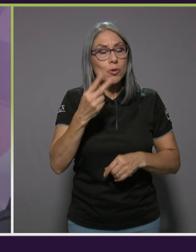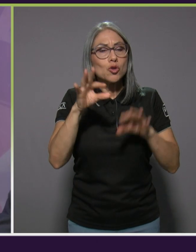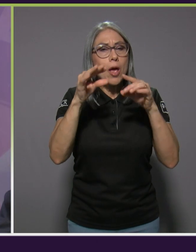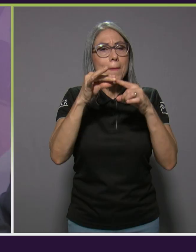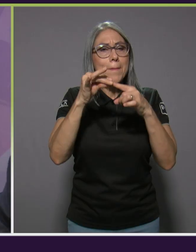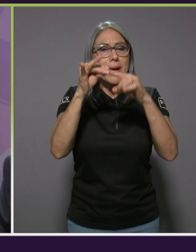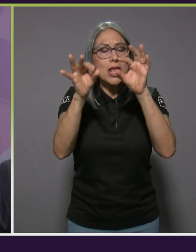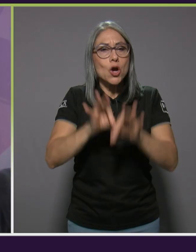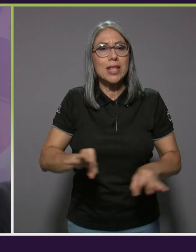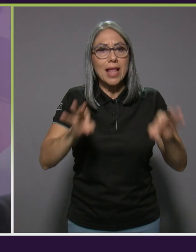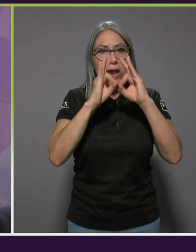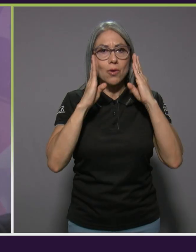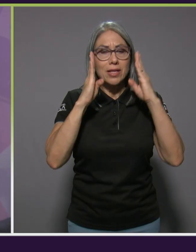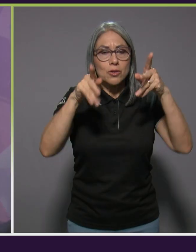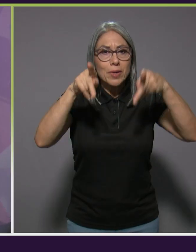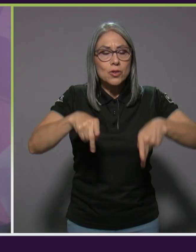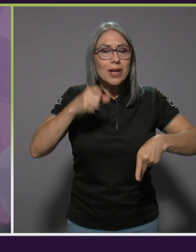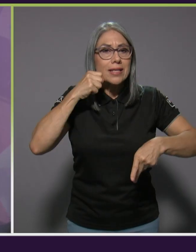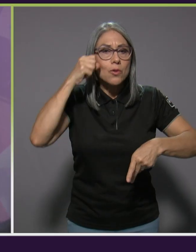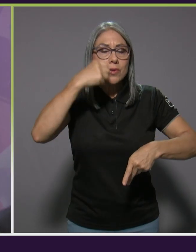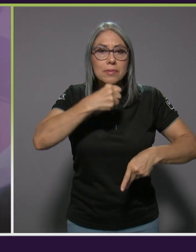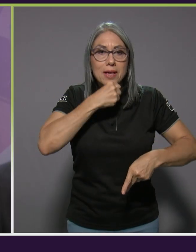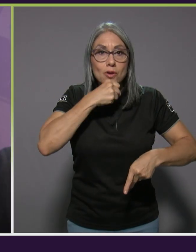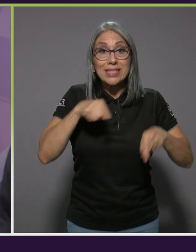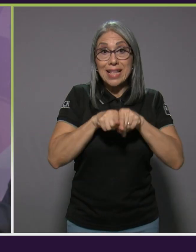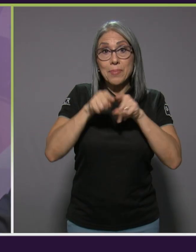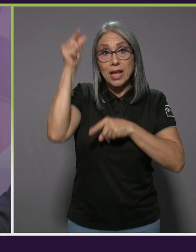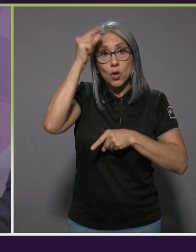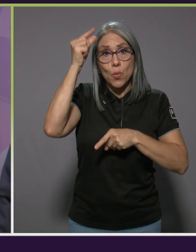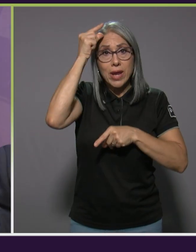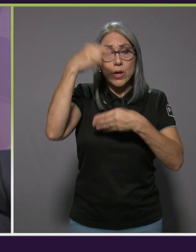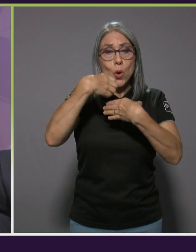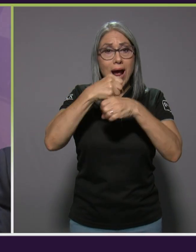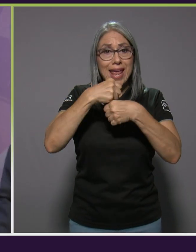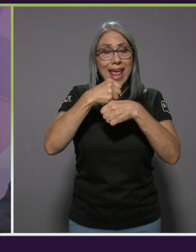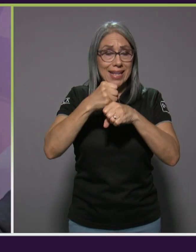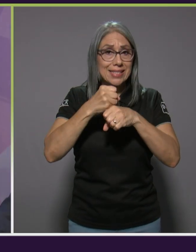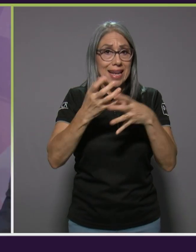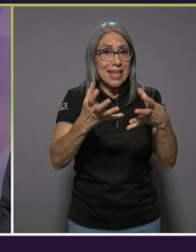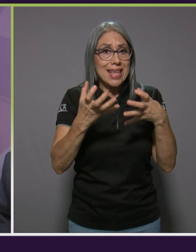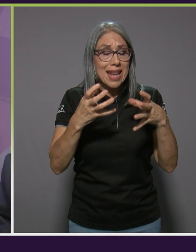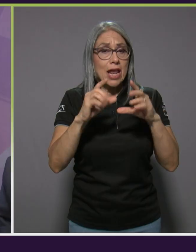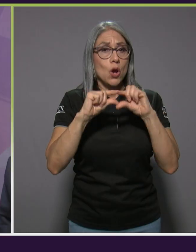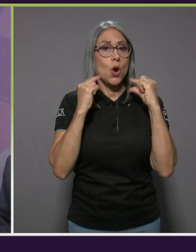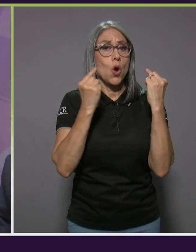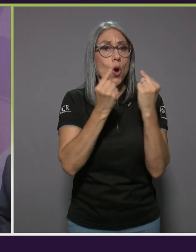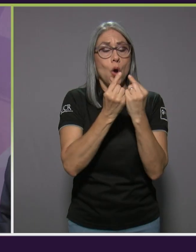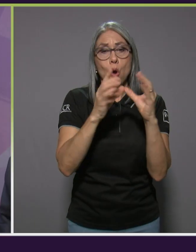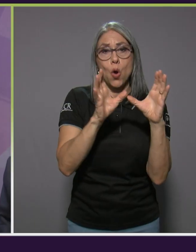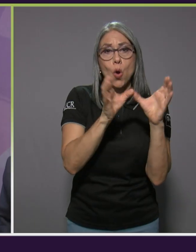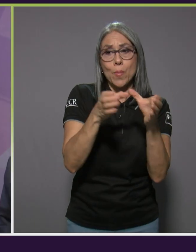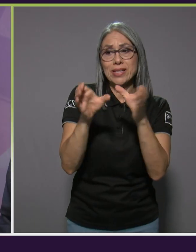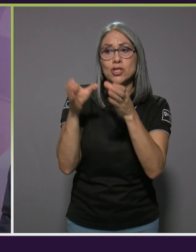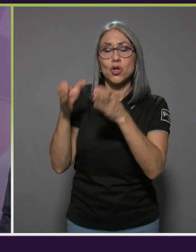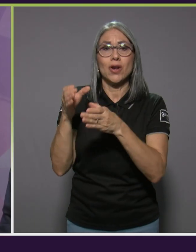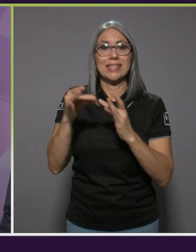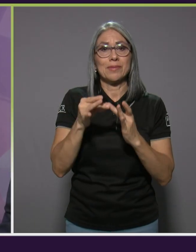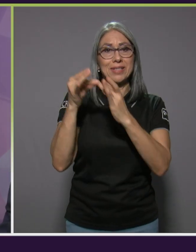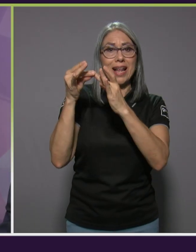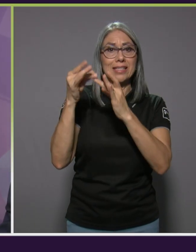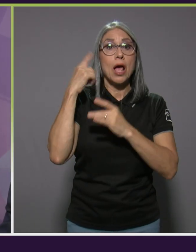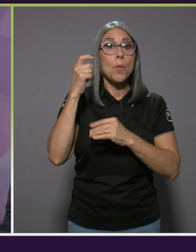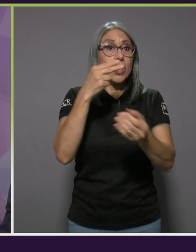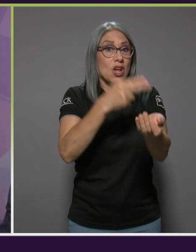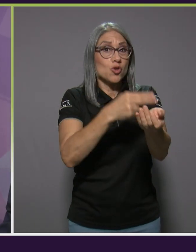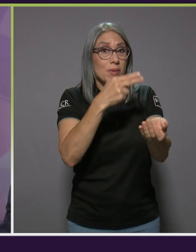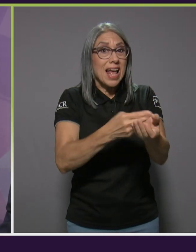hay inclusive intenciones de gobierno sobre comisiones especiales, porque tenemos una cantidad de casos en abandono en hospitales